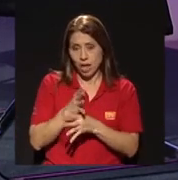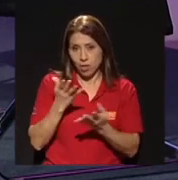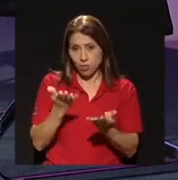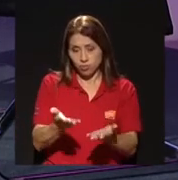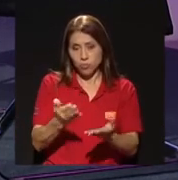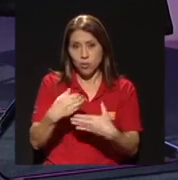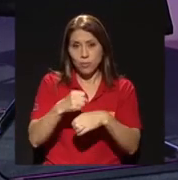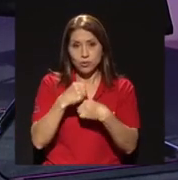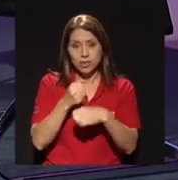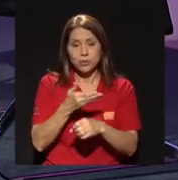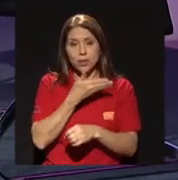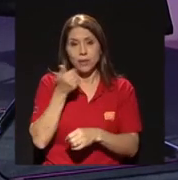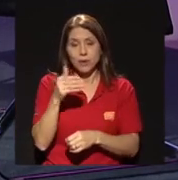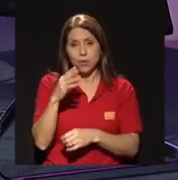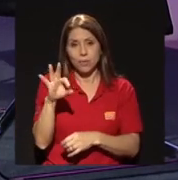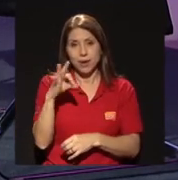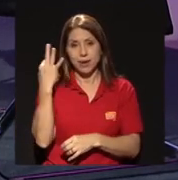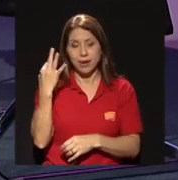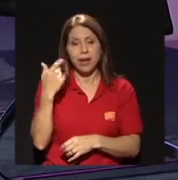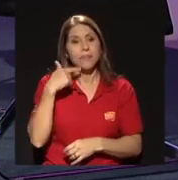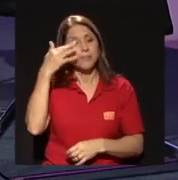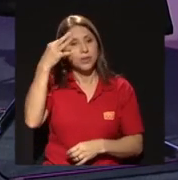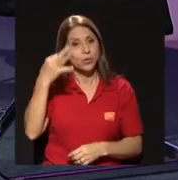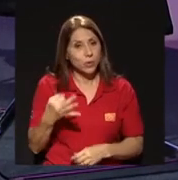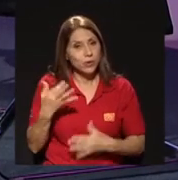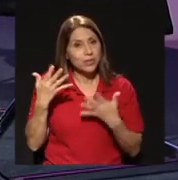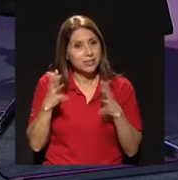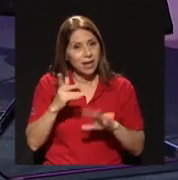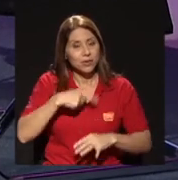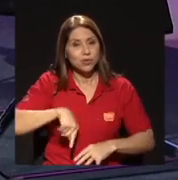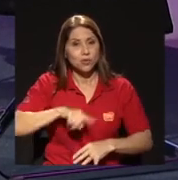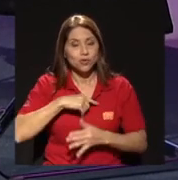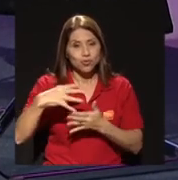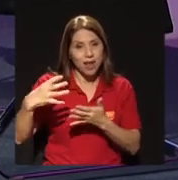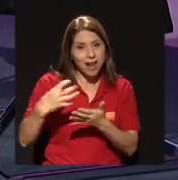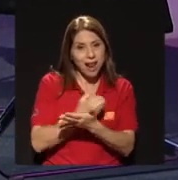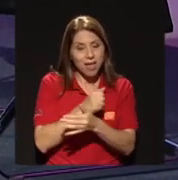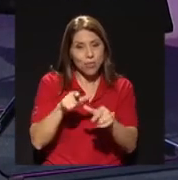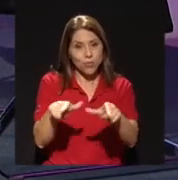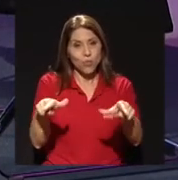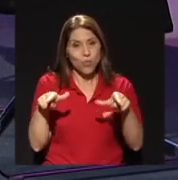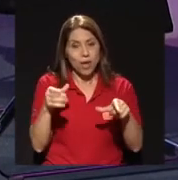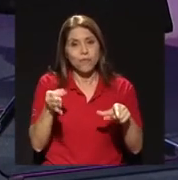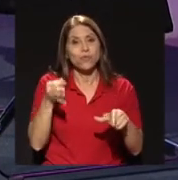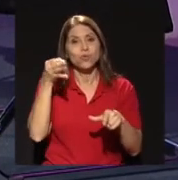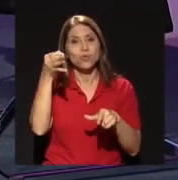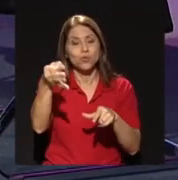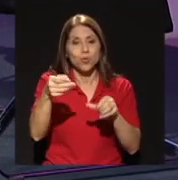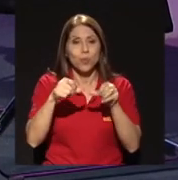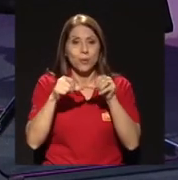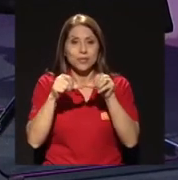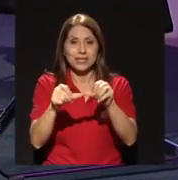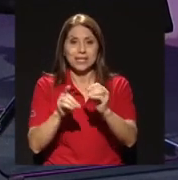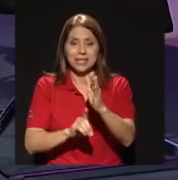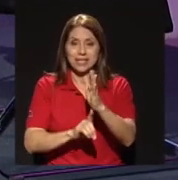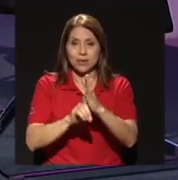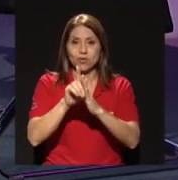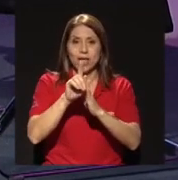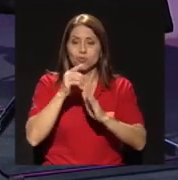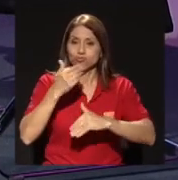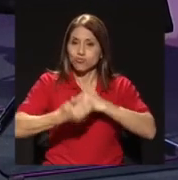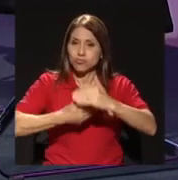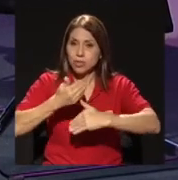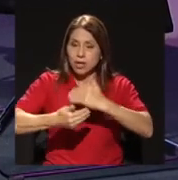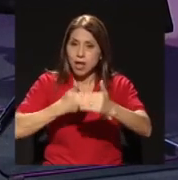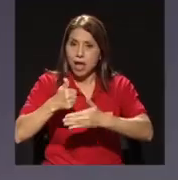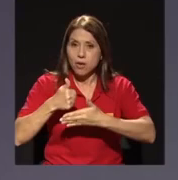lo hemos hecho de la mejor manera. Y creo que ya ese espacio lo estamos ganando y que a futuro lo vamos a seguir desarrollando y sacando adelante, ayudando,